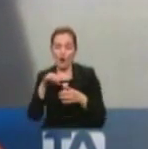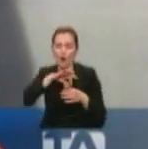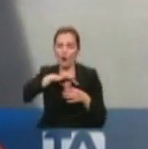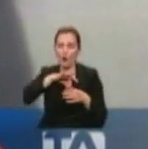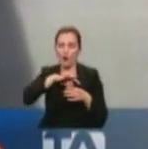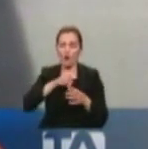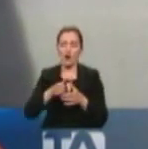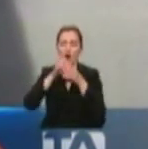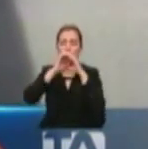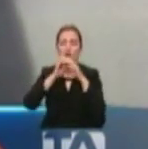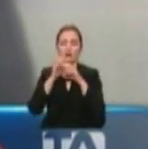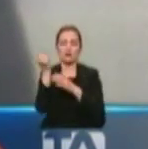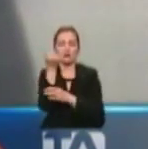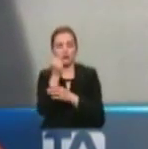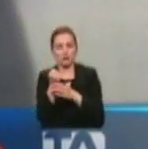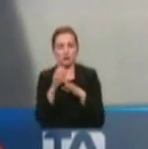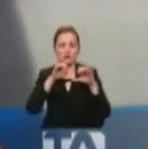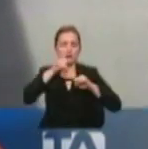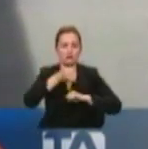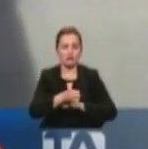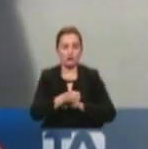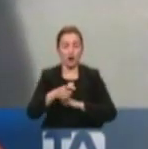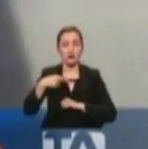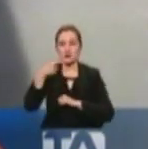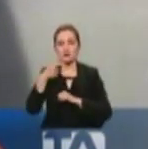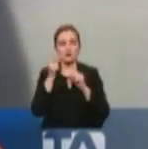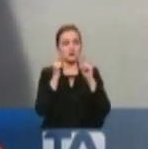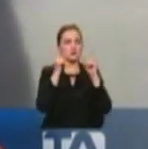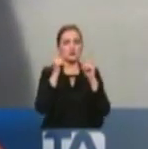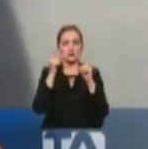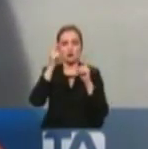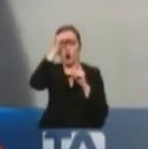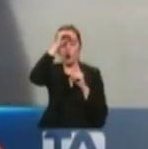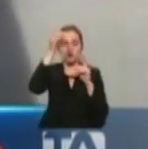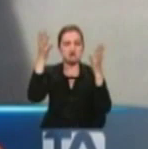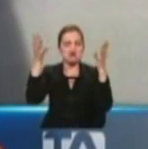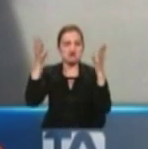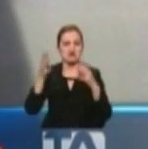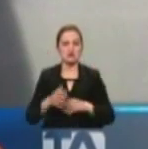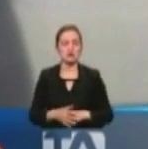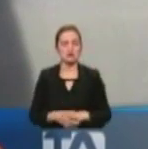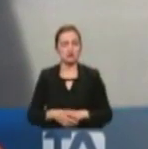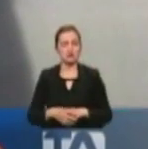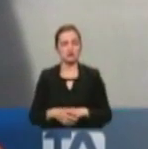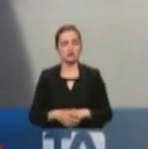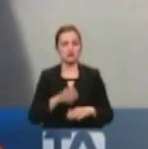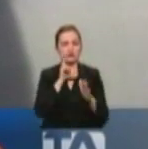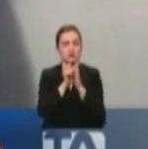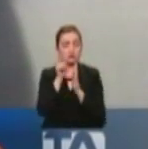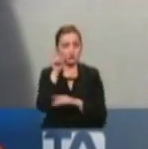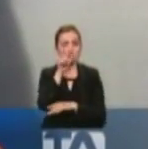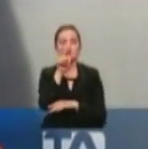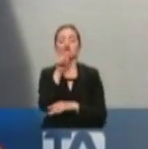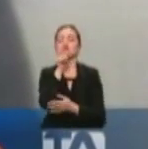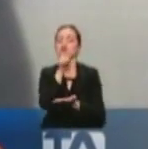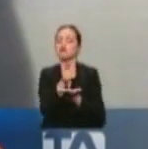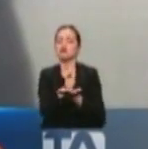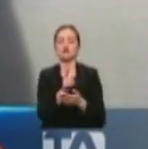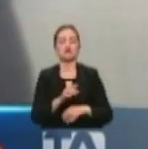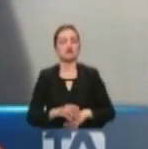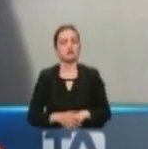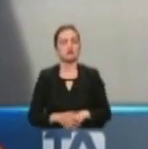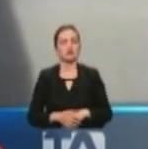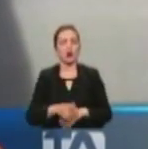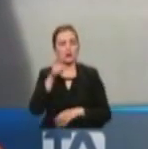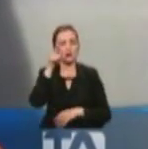violan y al otro día las niñas no se acuerdan nada. Hay más denuncias en la fiscalía y se ha